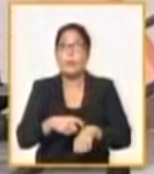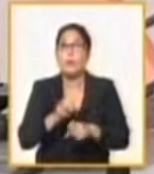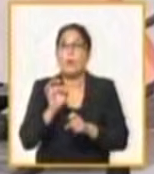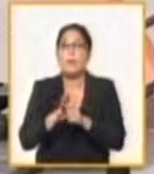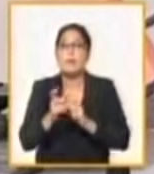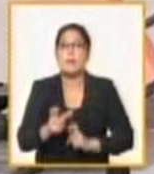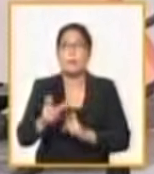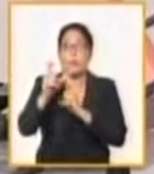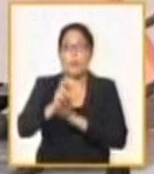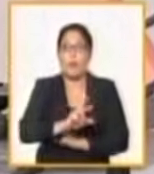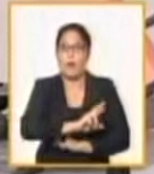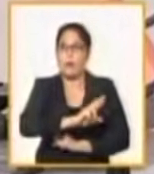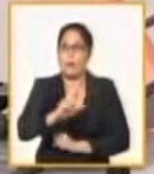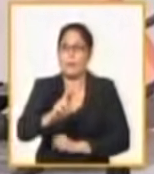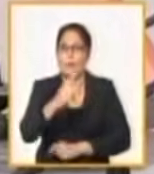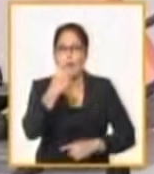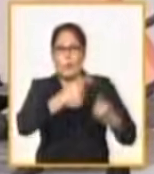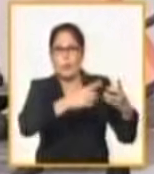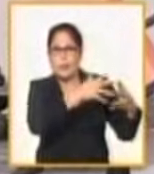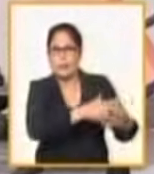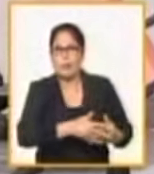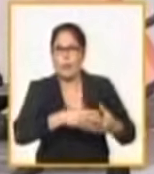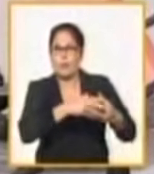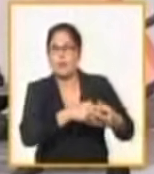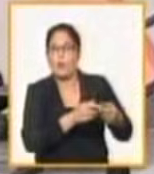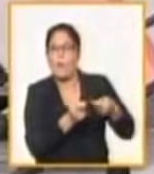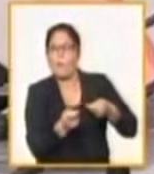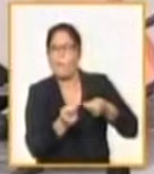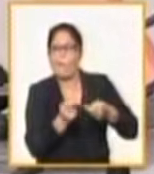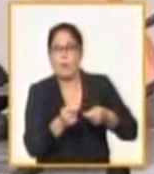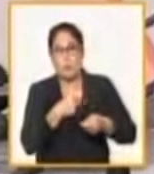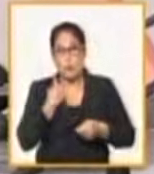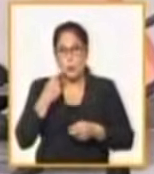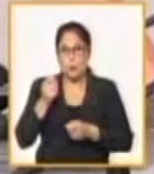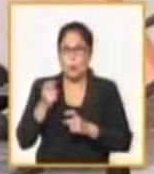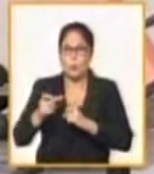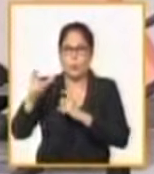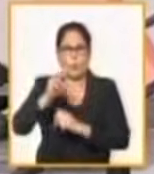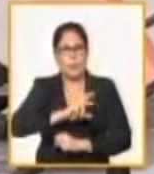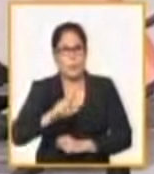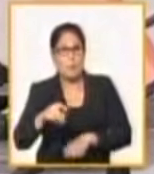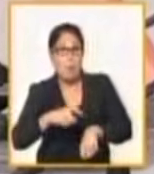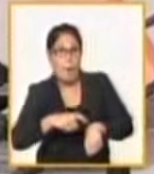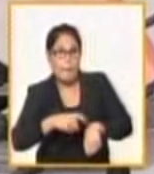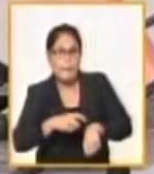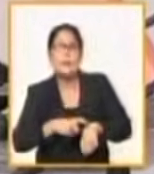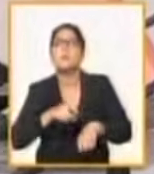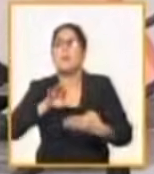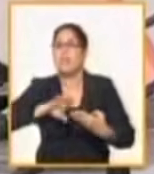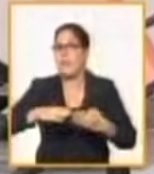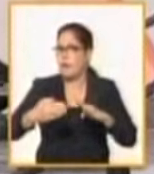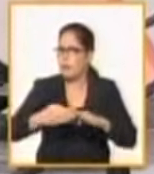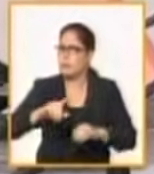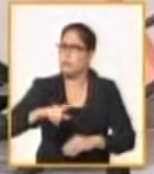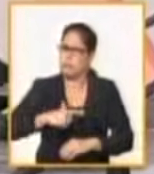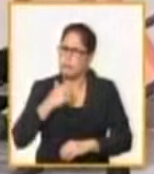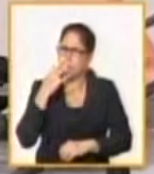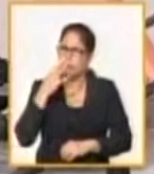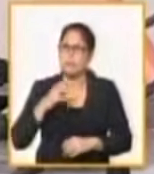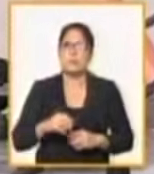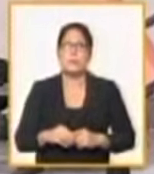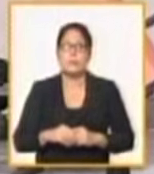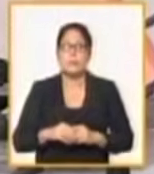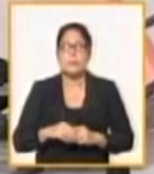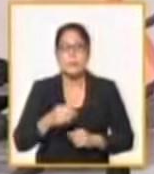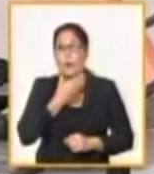de combate frente al adversario y en un momento también de un debate cultural intenso. Más